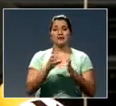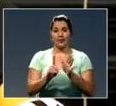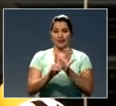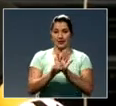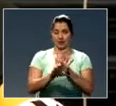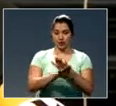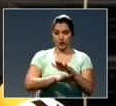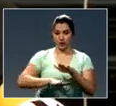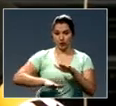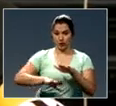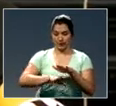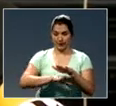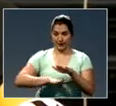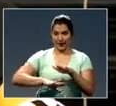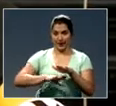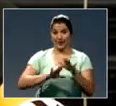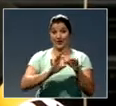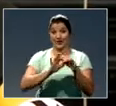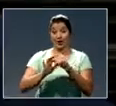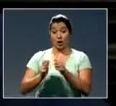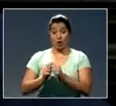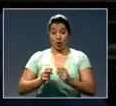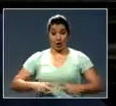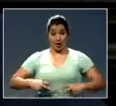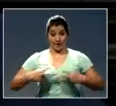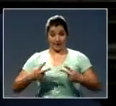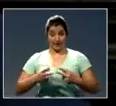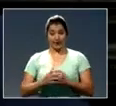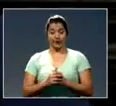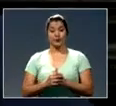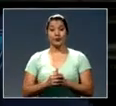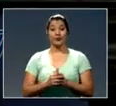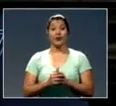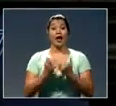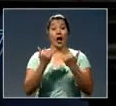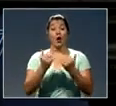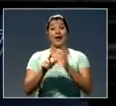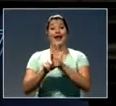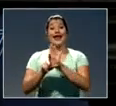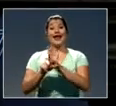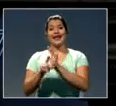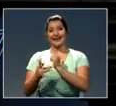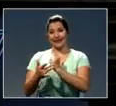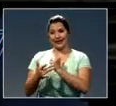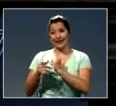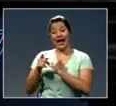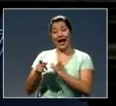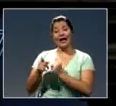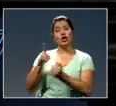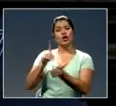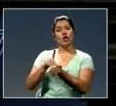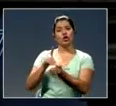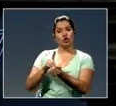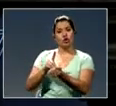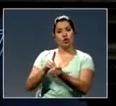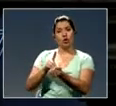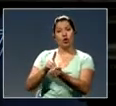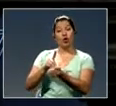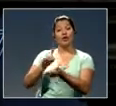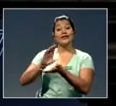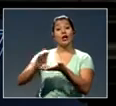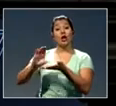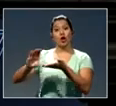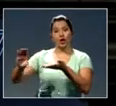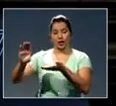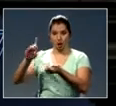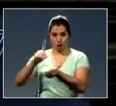fundamental a la vida. En el estudio de la norma técnica empezaron médicos del Colegio de Médicos a asistir y muchos